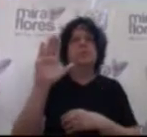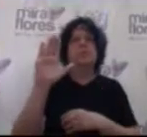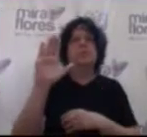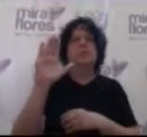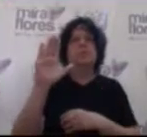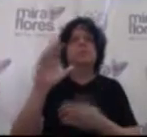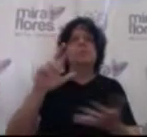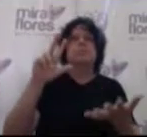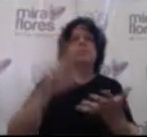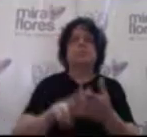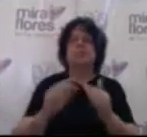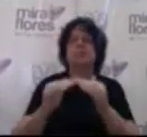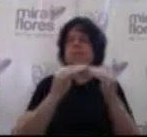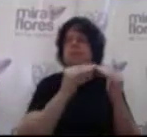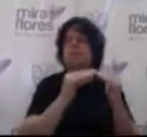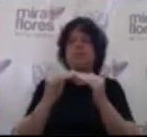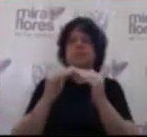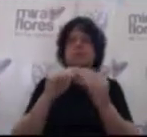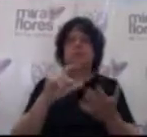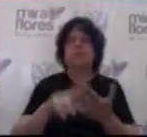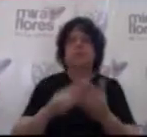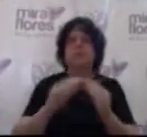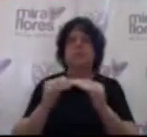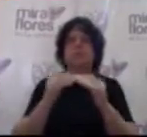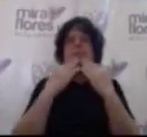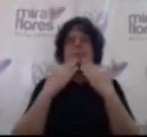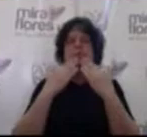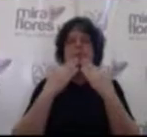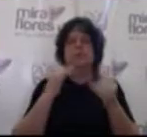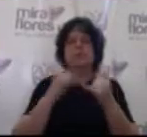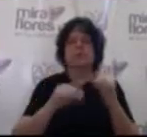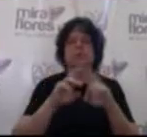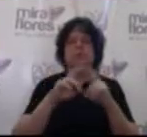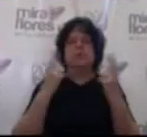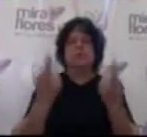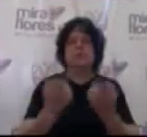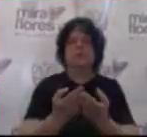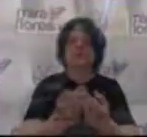Se aprueba por unanimidad de votos. Muchas gracias. Se levanta la sesión.